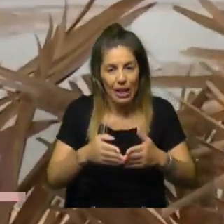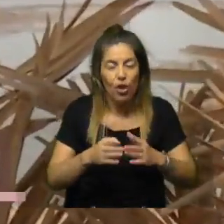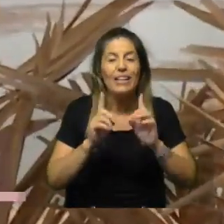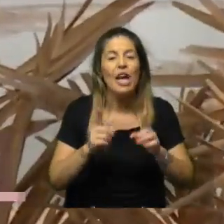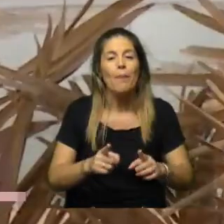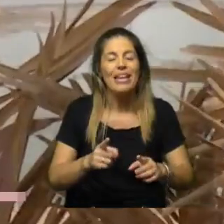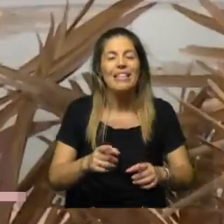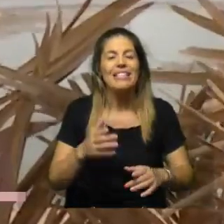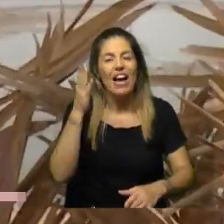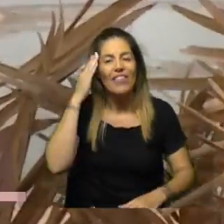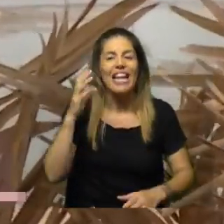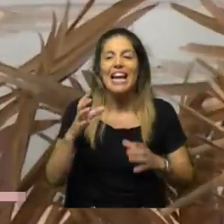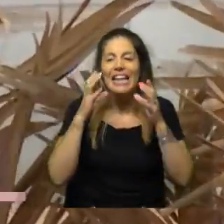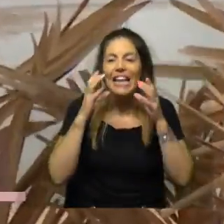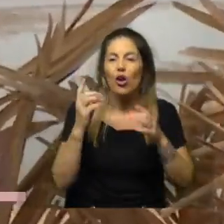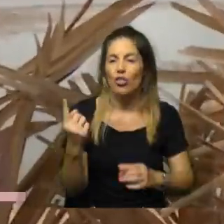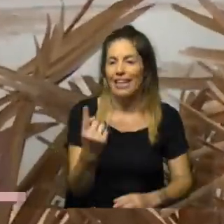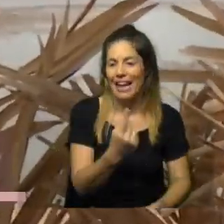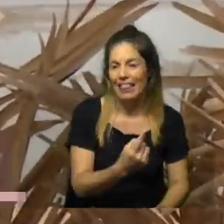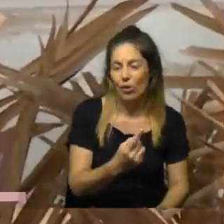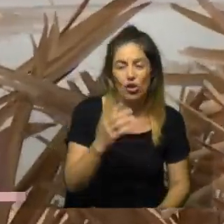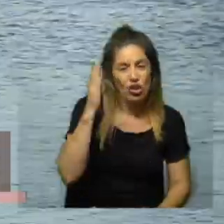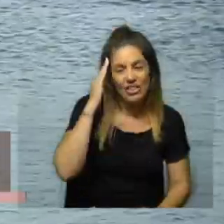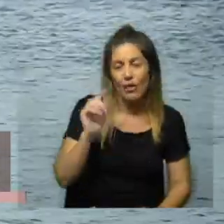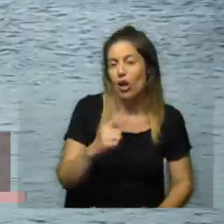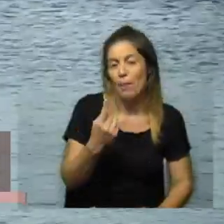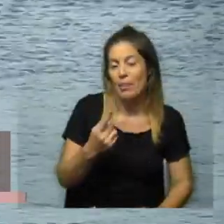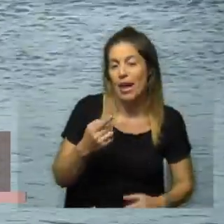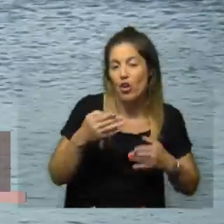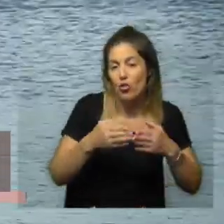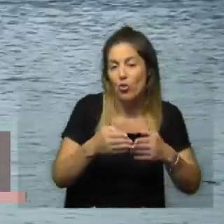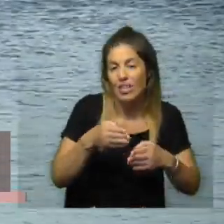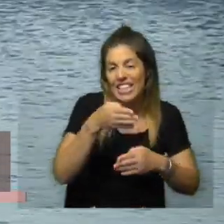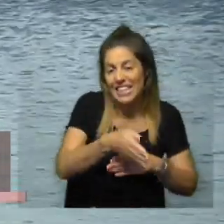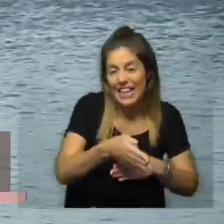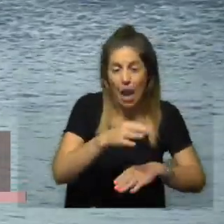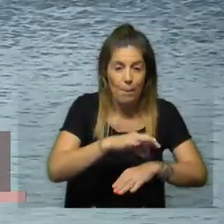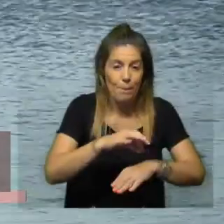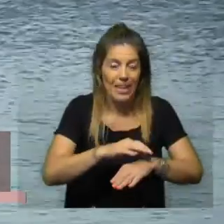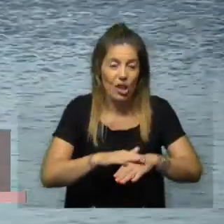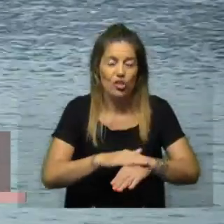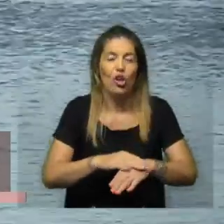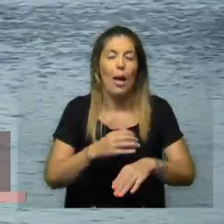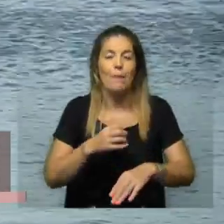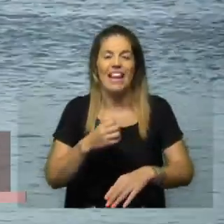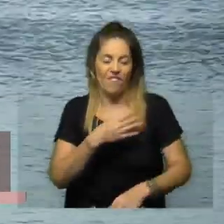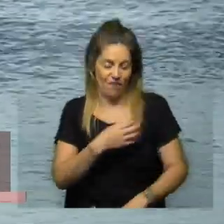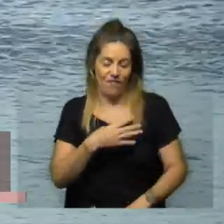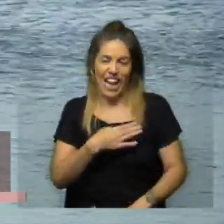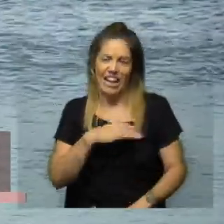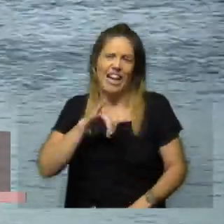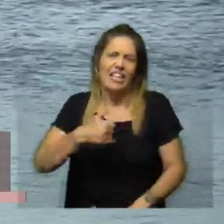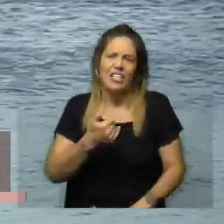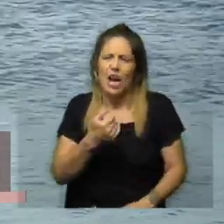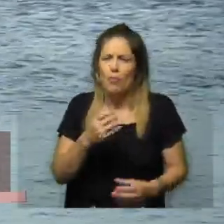saber el riesgo que tiene cada uno, que eso lo sabes con la primera consulta del dermatólogo, que son las pieles blancas, las pieles que ya tienen mucho